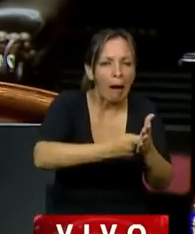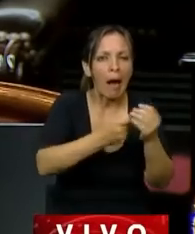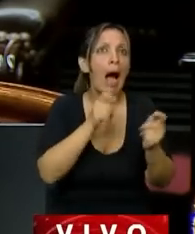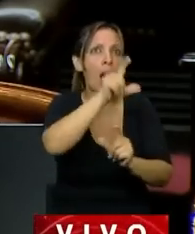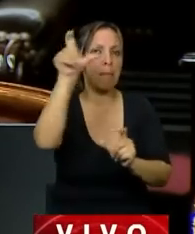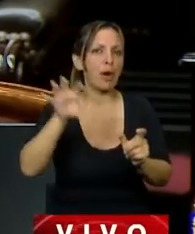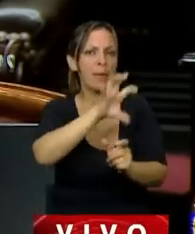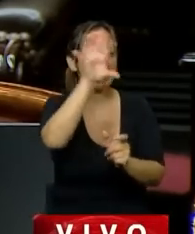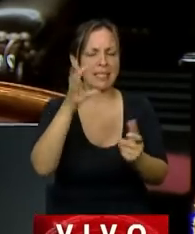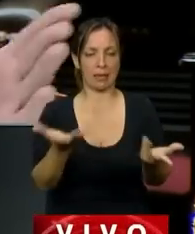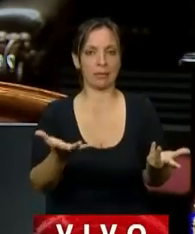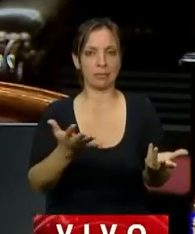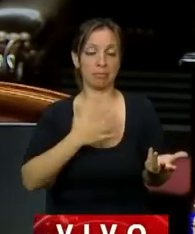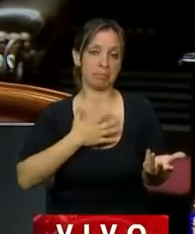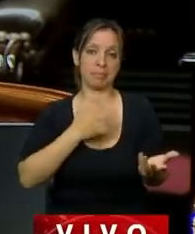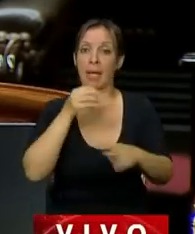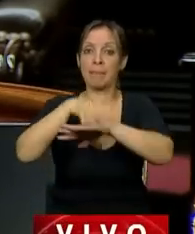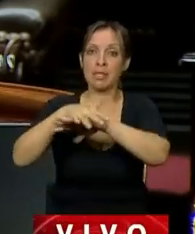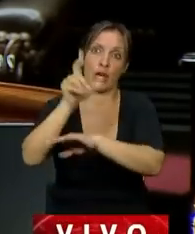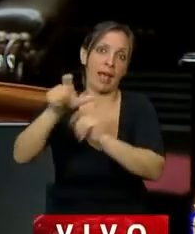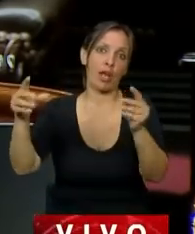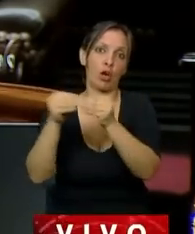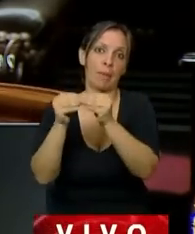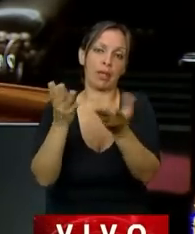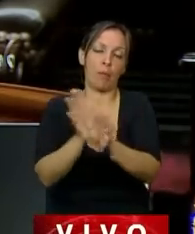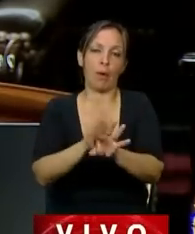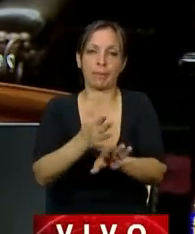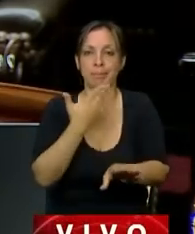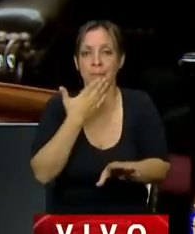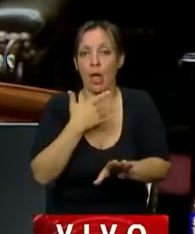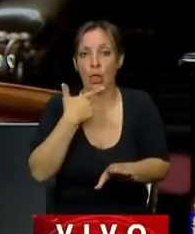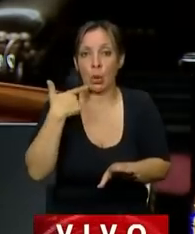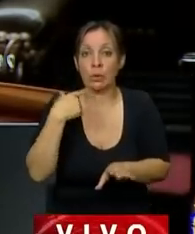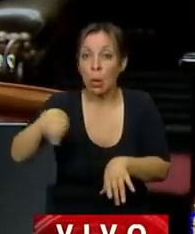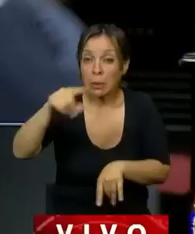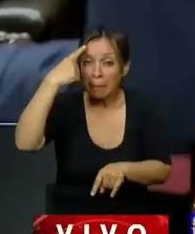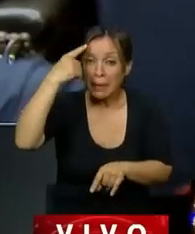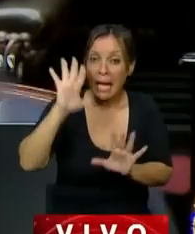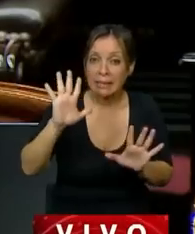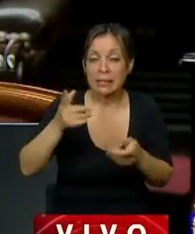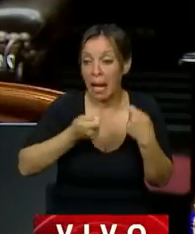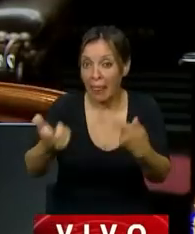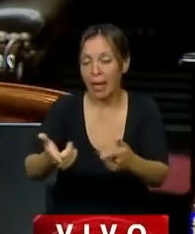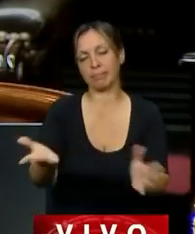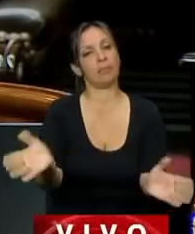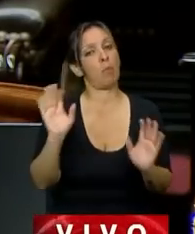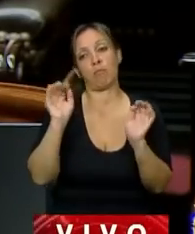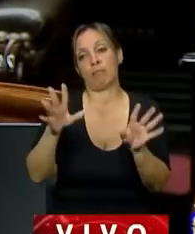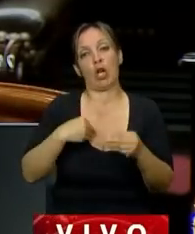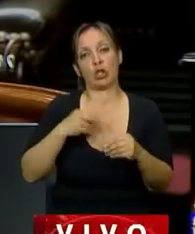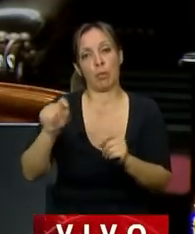provincia. Para mí, misioneros, compañeros, un chupetín de madera, yo si le creen que se la van a dar, allá ustedes.